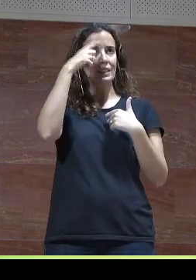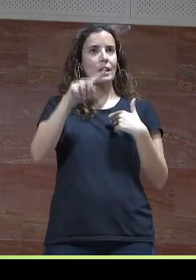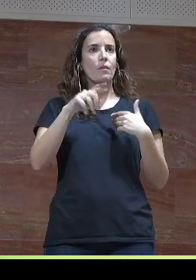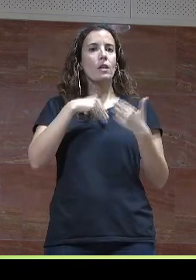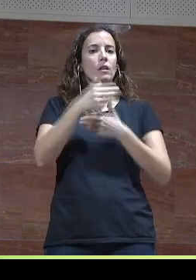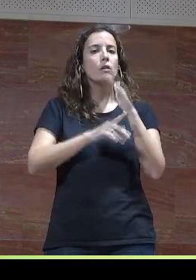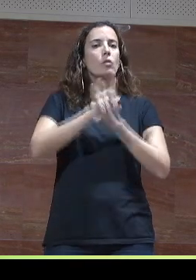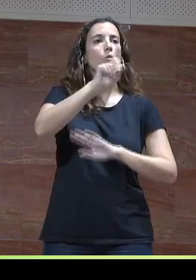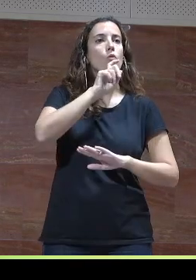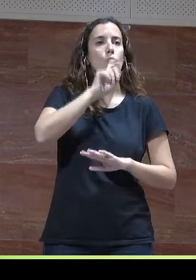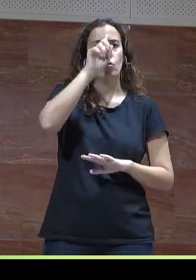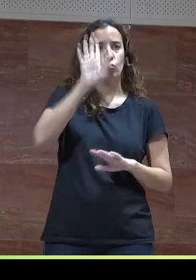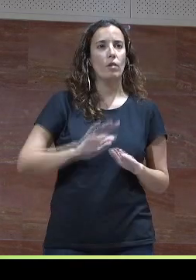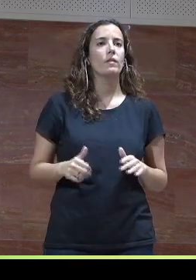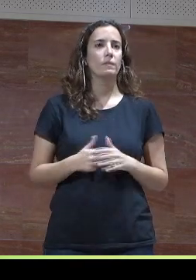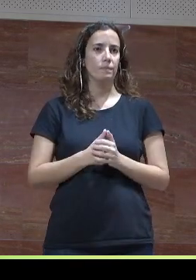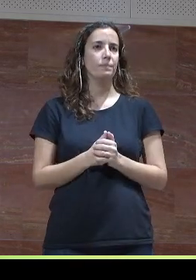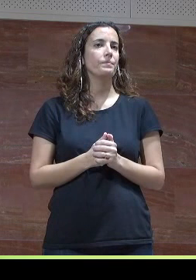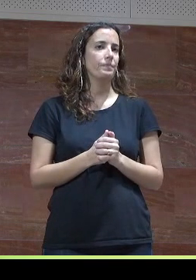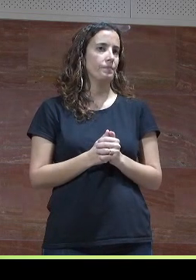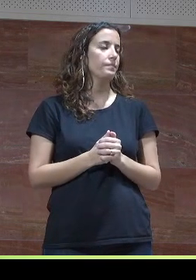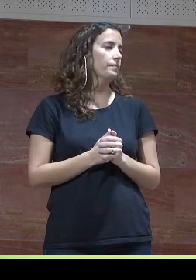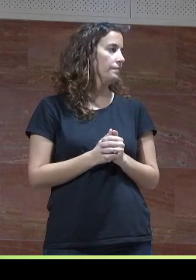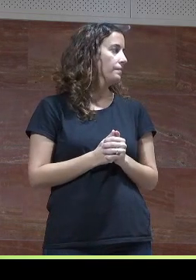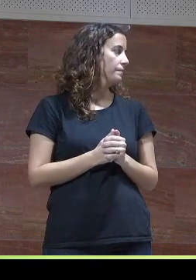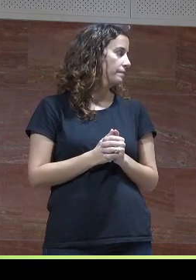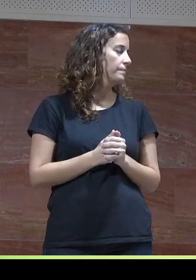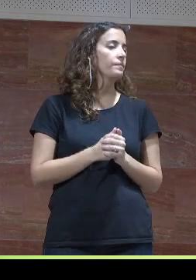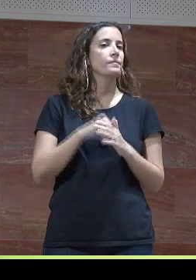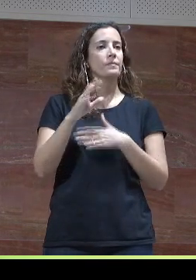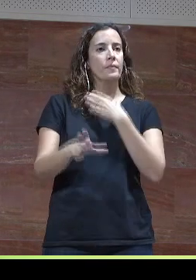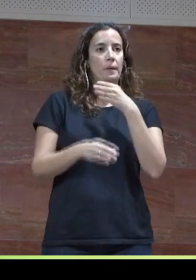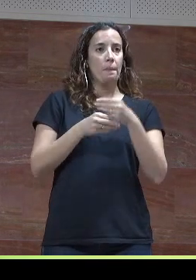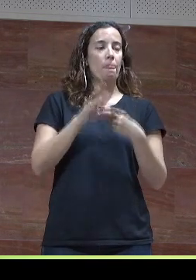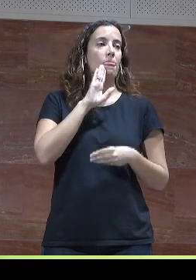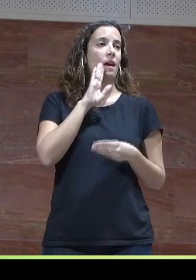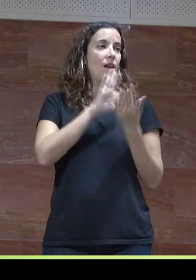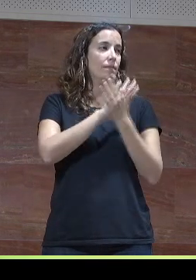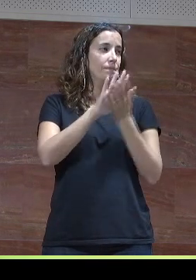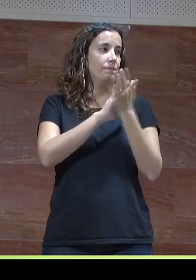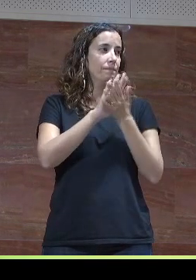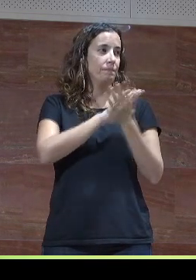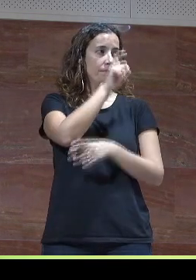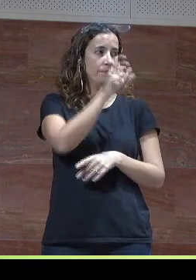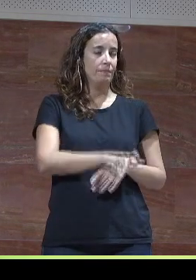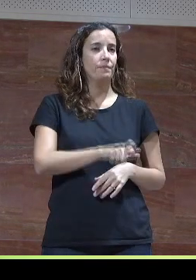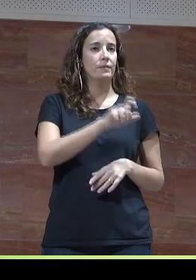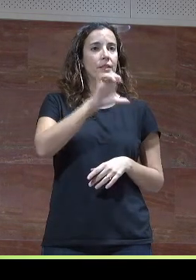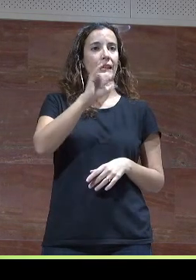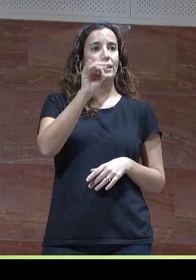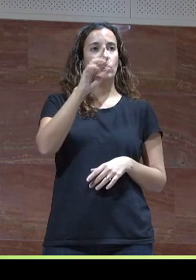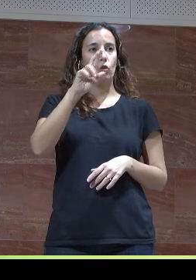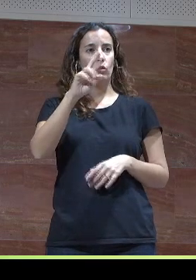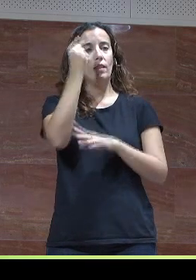salir. Carlos, creo que querías añadir algo. Respecto a lo que comentas, Heitor, del